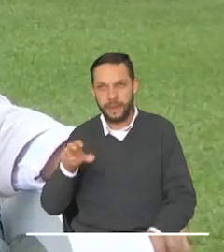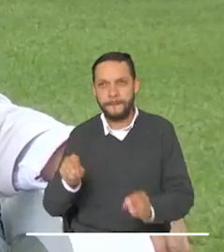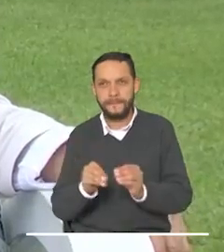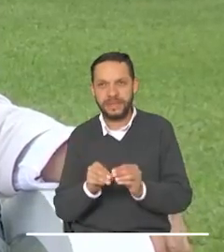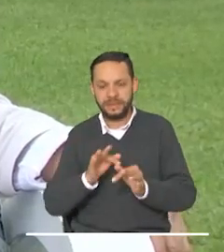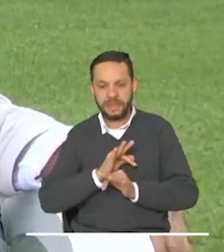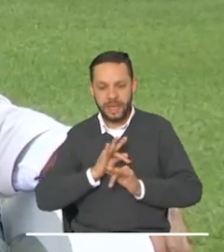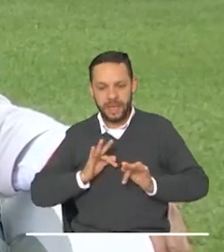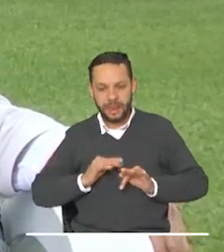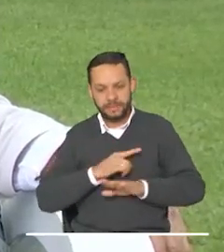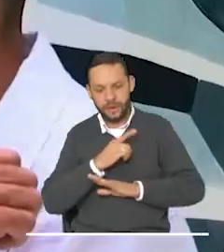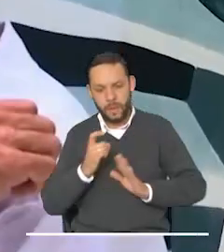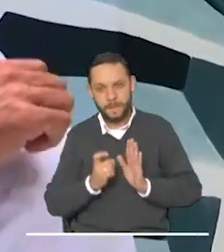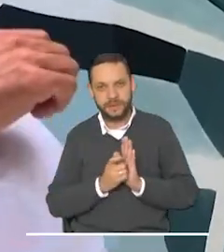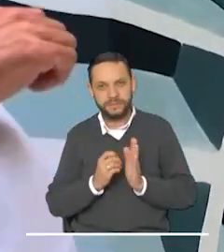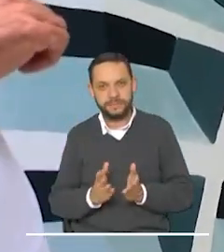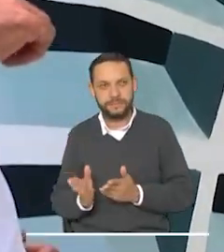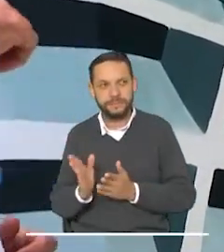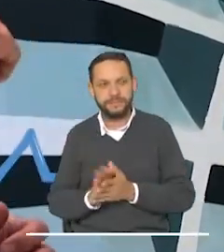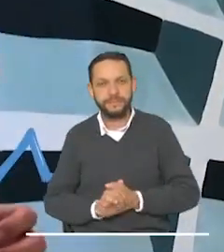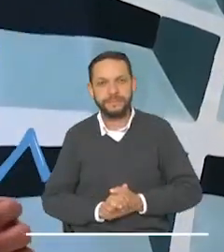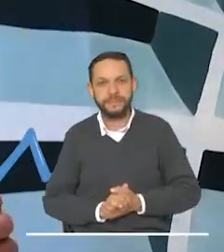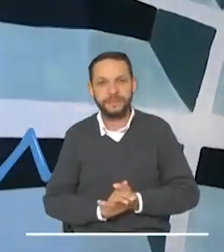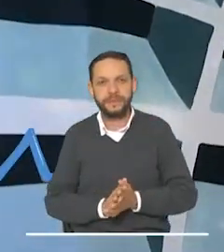durante estos siete días